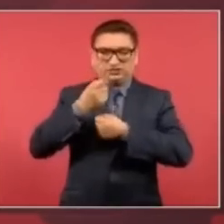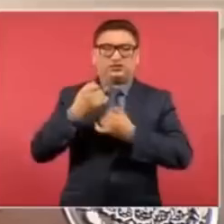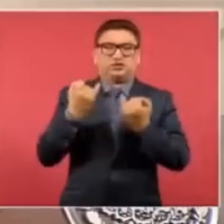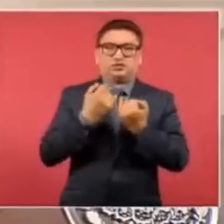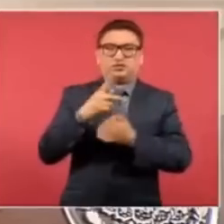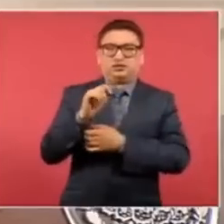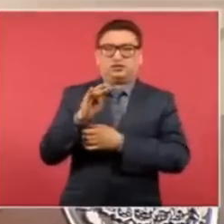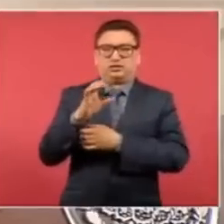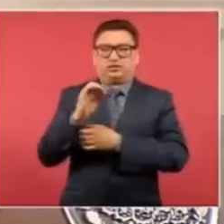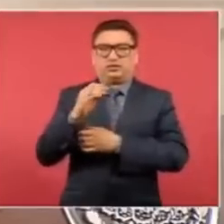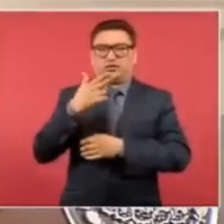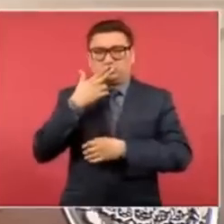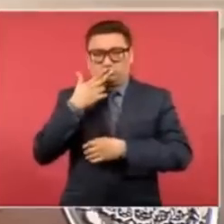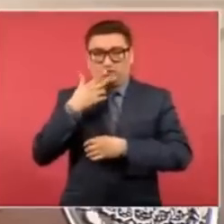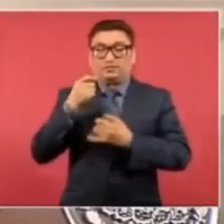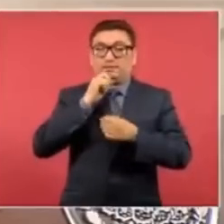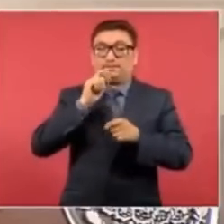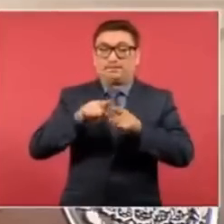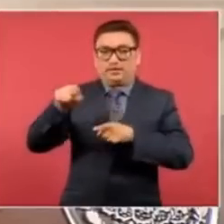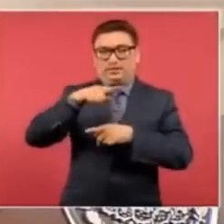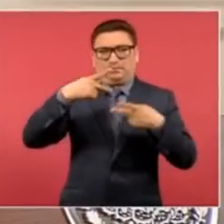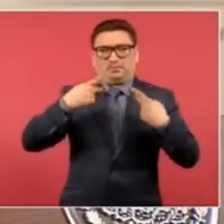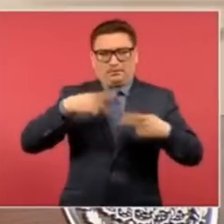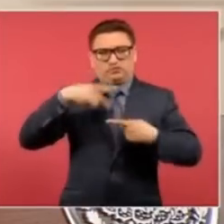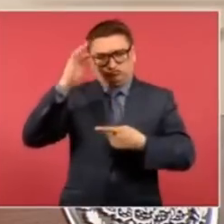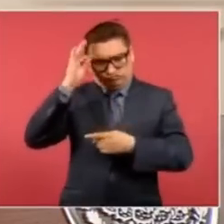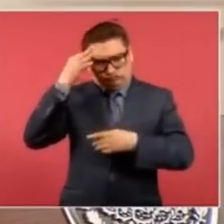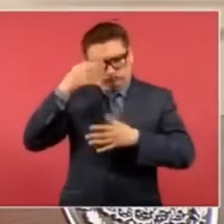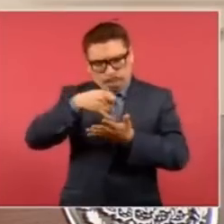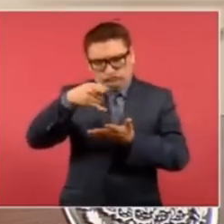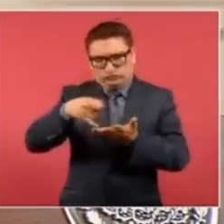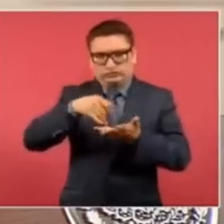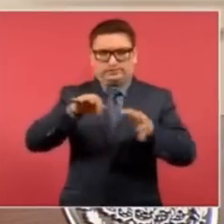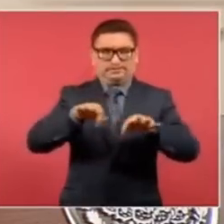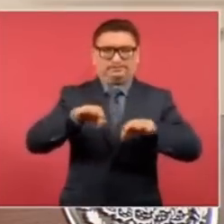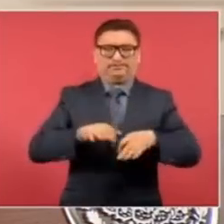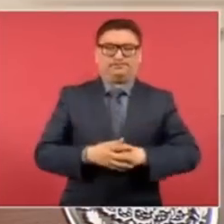se tenía peones.